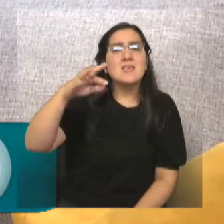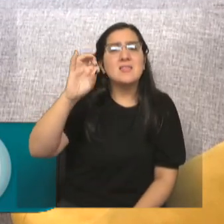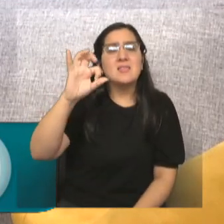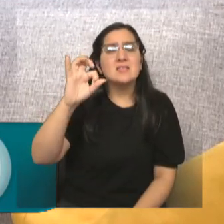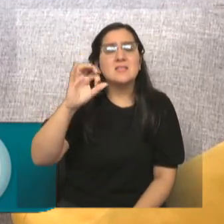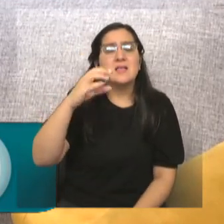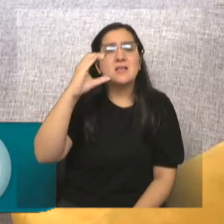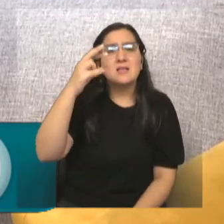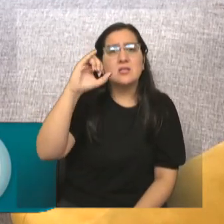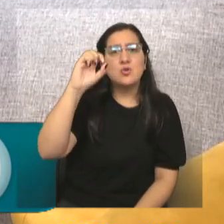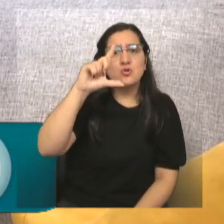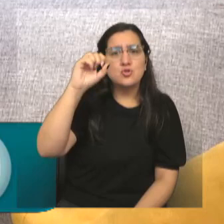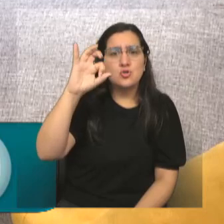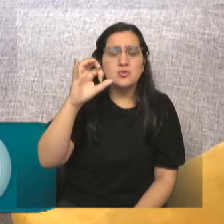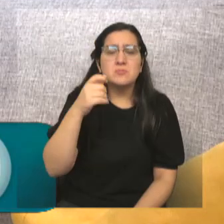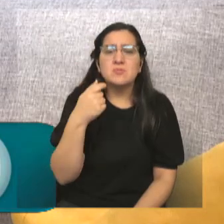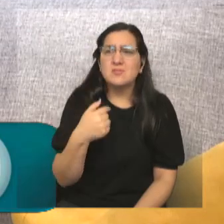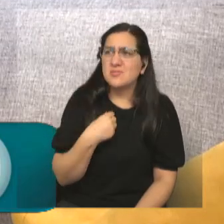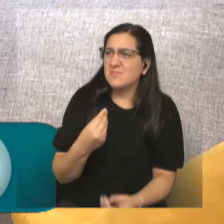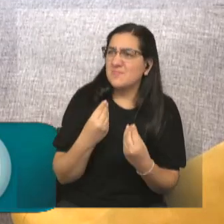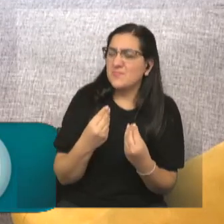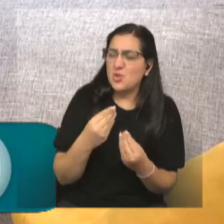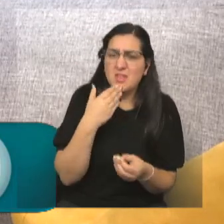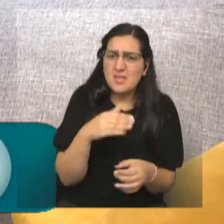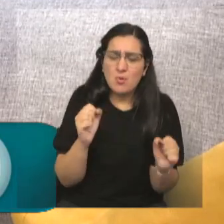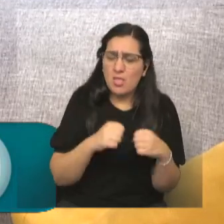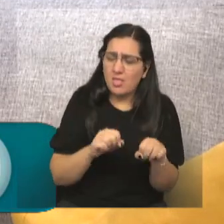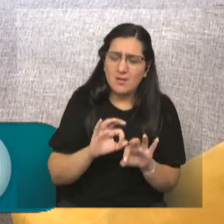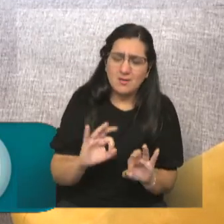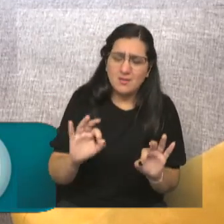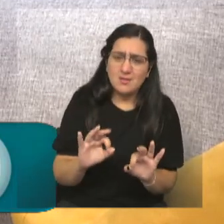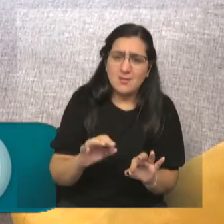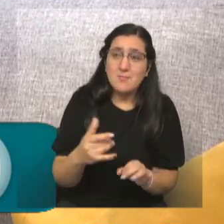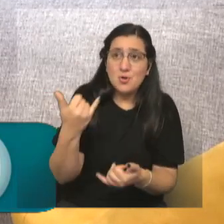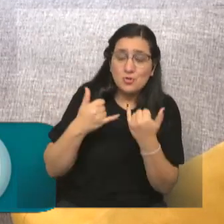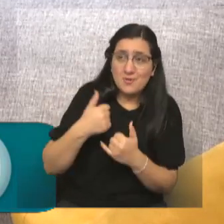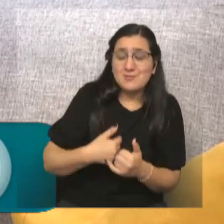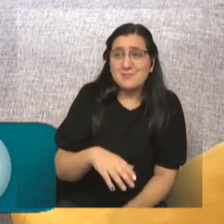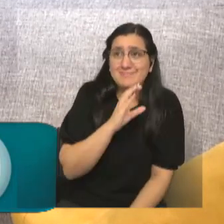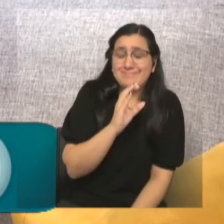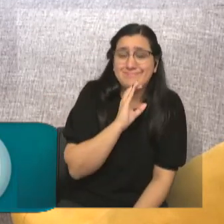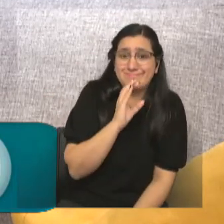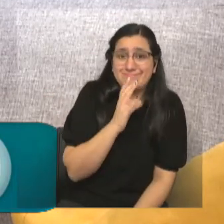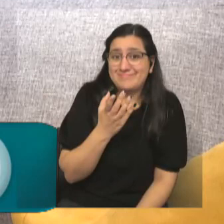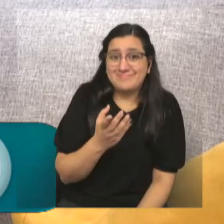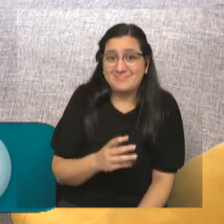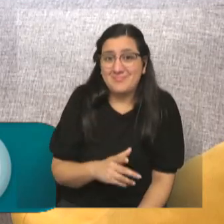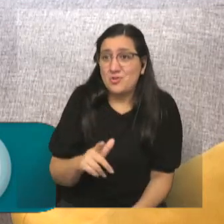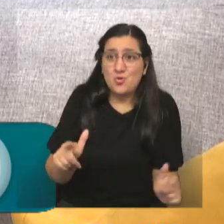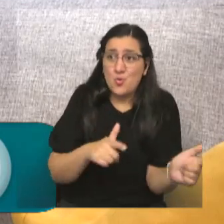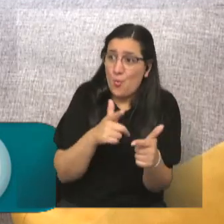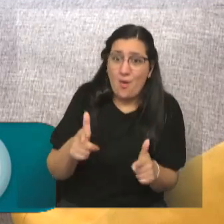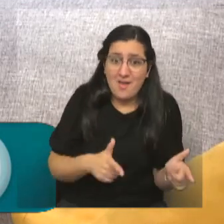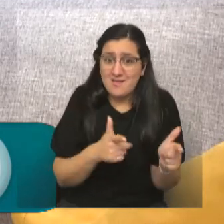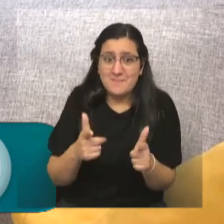fun conventillo y che, préstame la pieza. Y nosotros decíamos, che, ¿de qué trata? Y nos contaba y nosotros nos matábamos de risa y decíamos, vos, de esto no pasa.